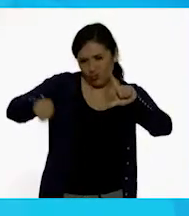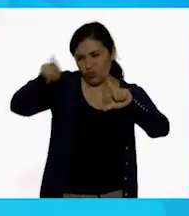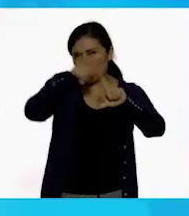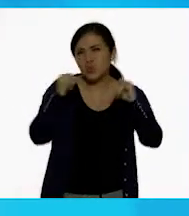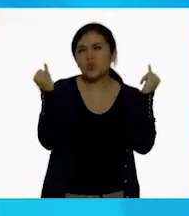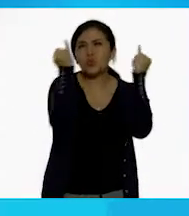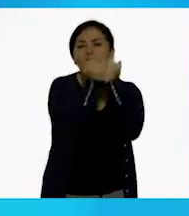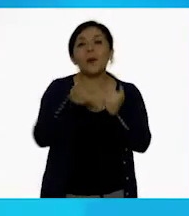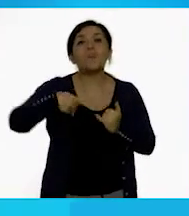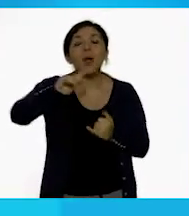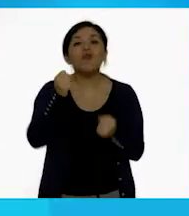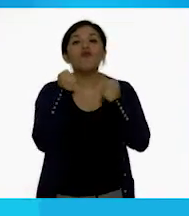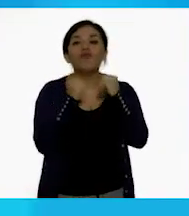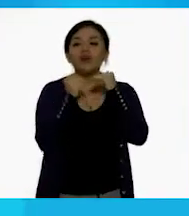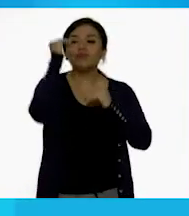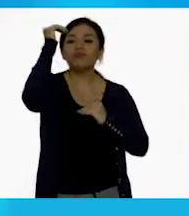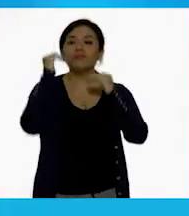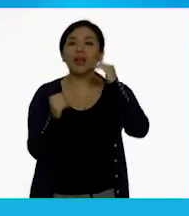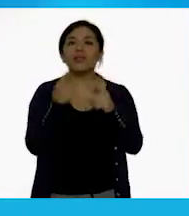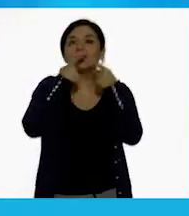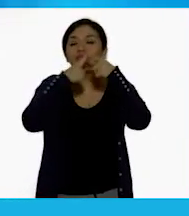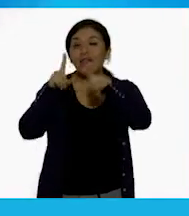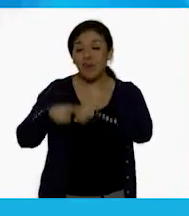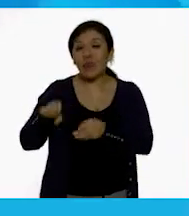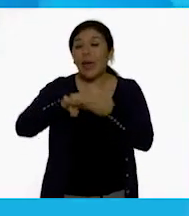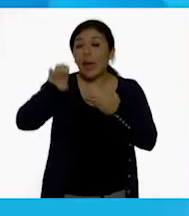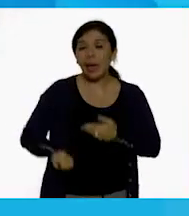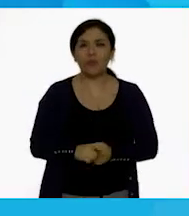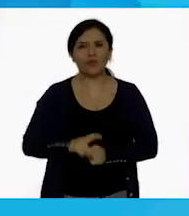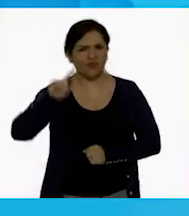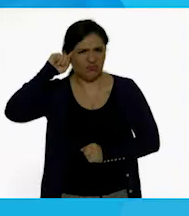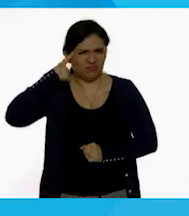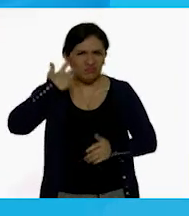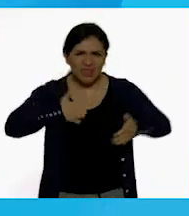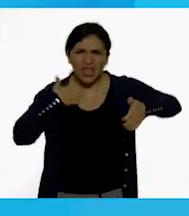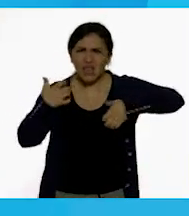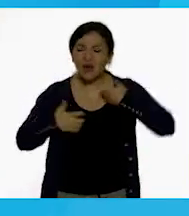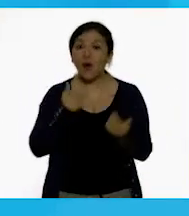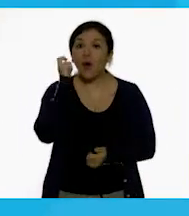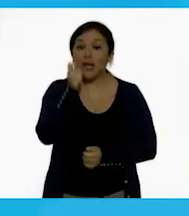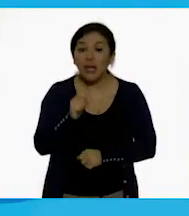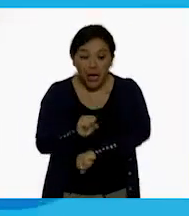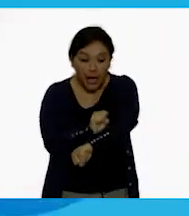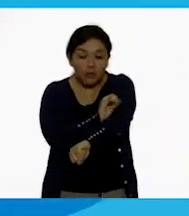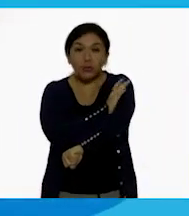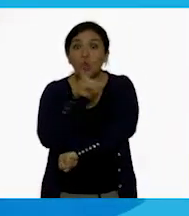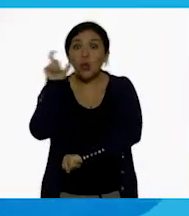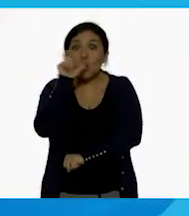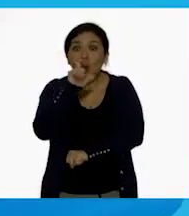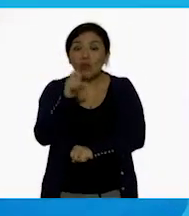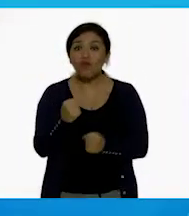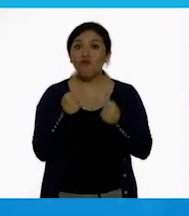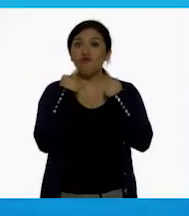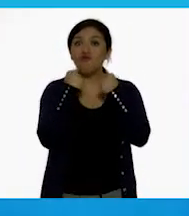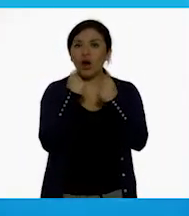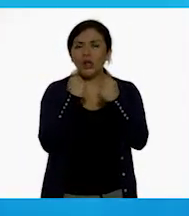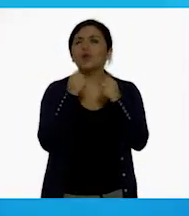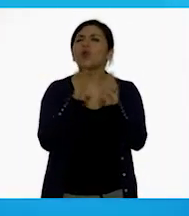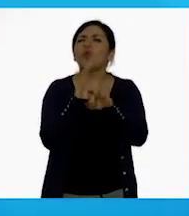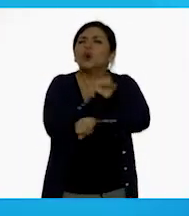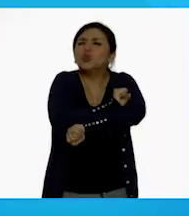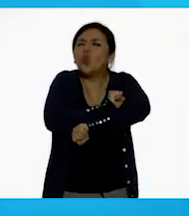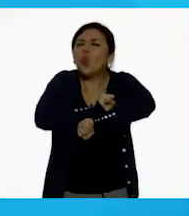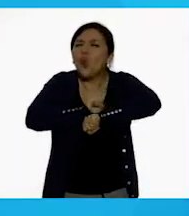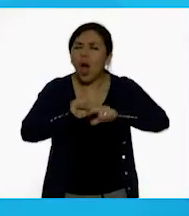con intensidades diferentes. Como por ejemplo, el enojo, que puede ser una emoción que desde su intensidad más baja se